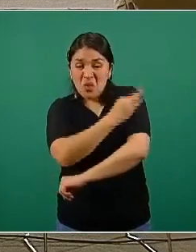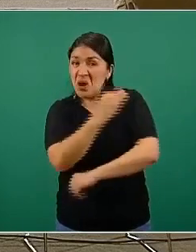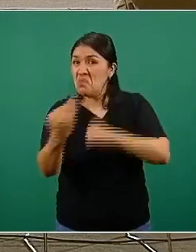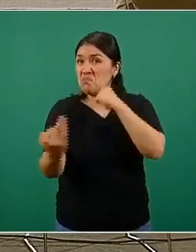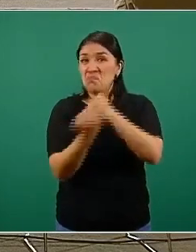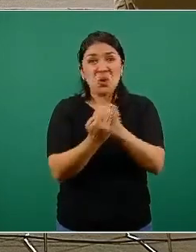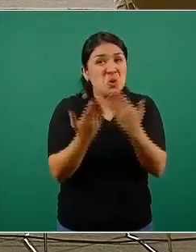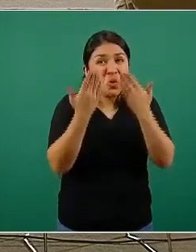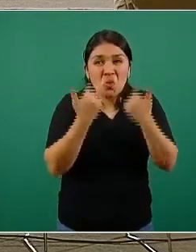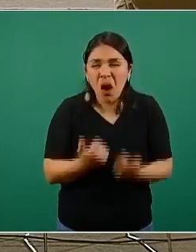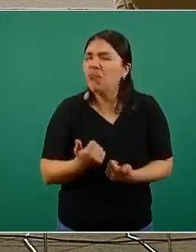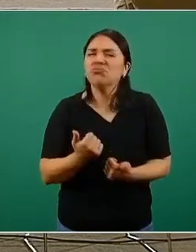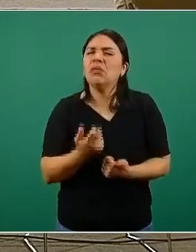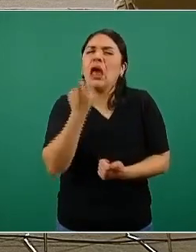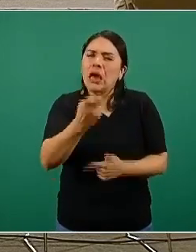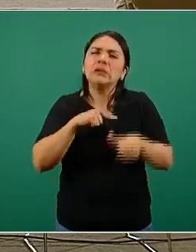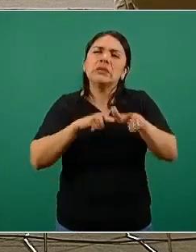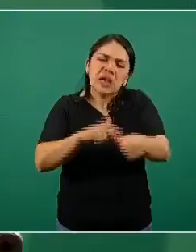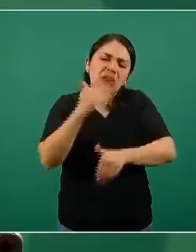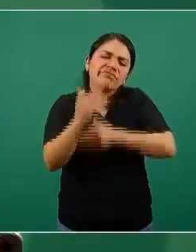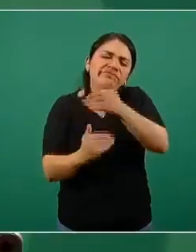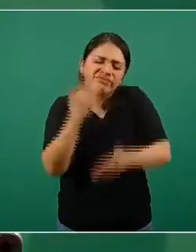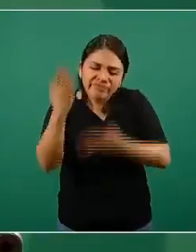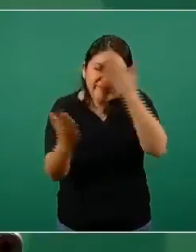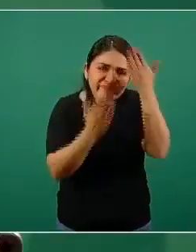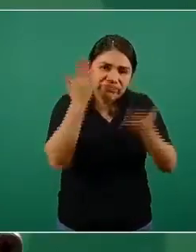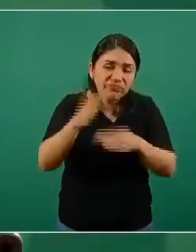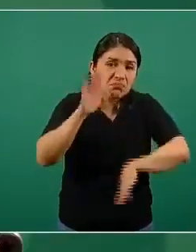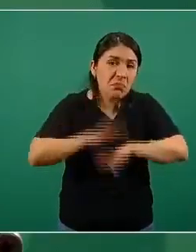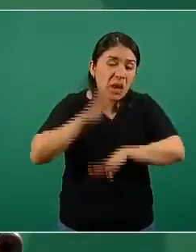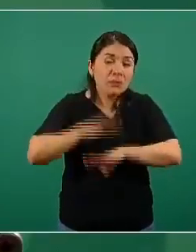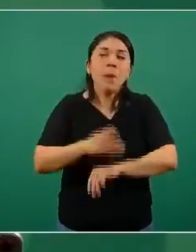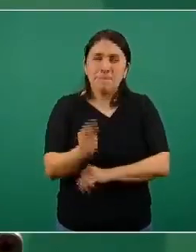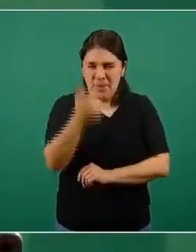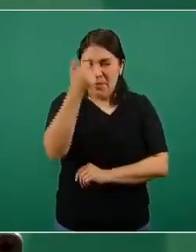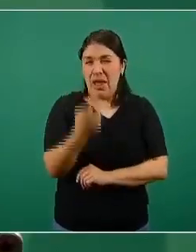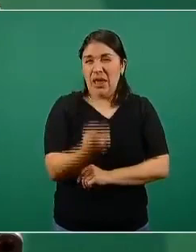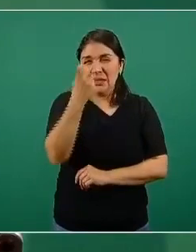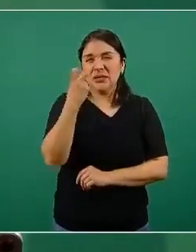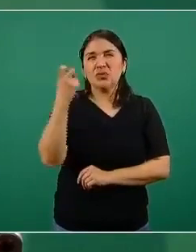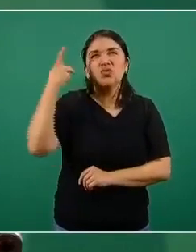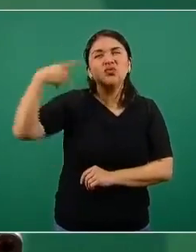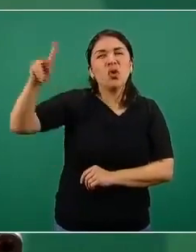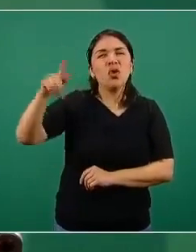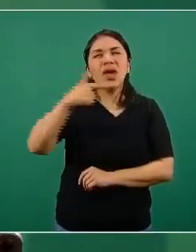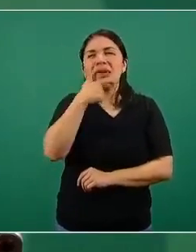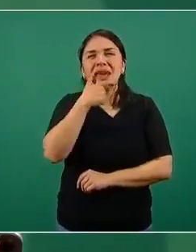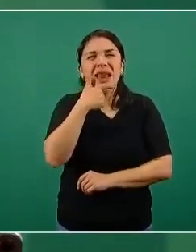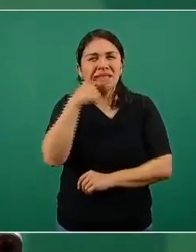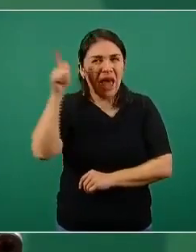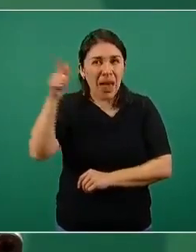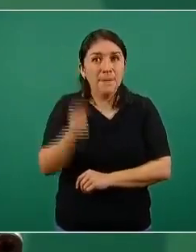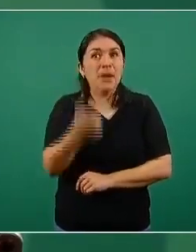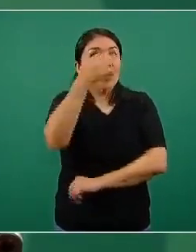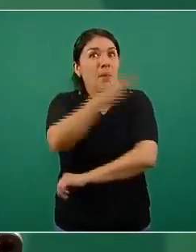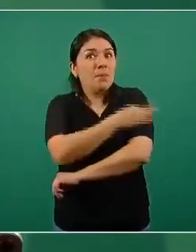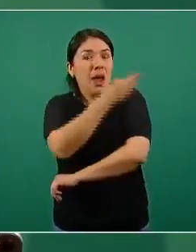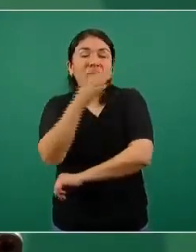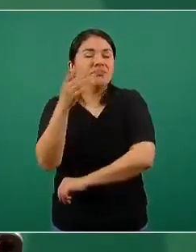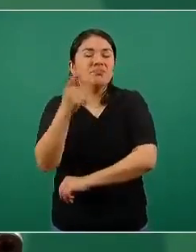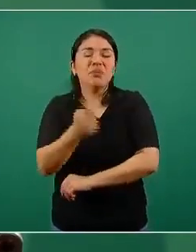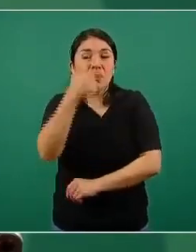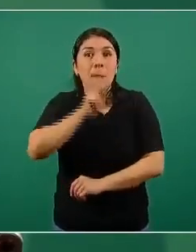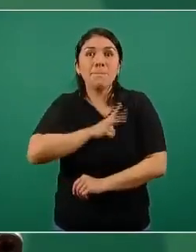pero es una cosa que se estudia activamente. Precisamente para la primera cepa inglesa, que fue como con mucho y se